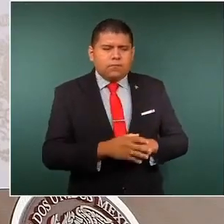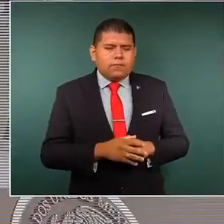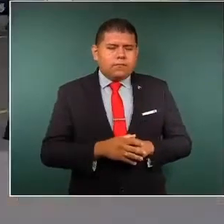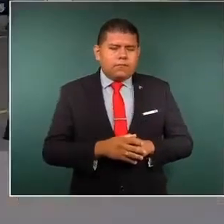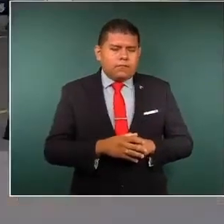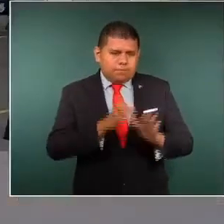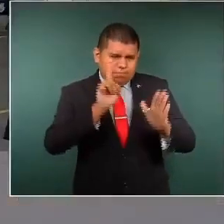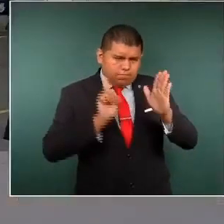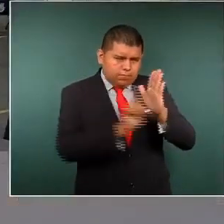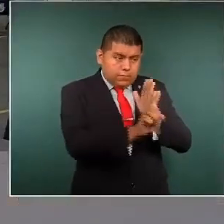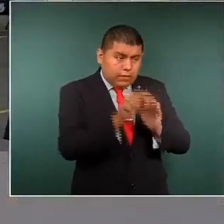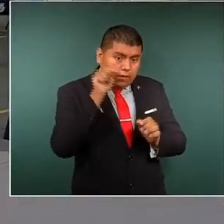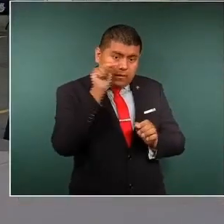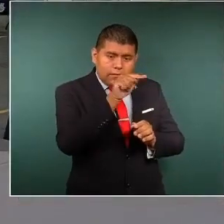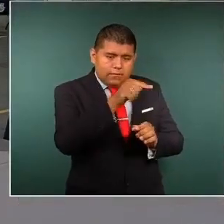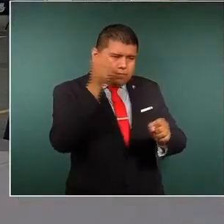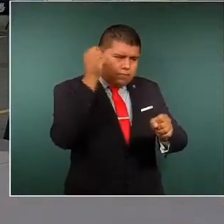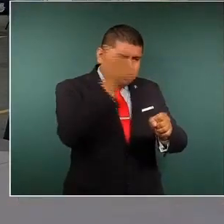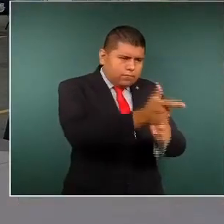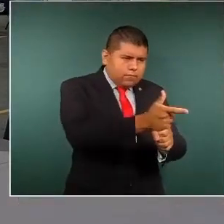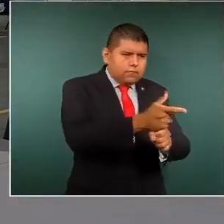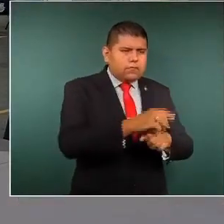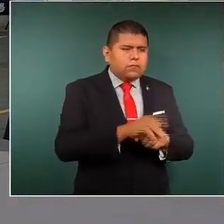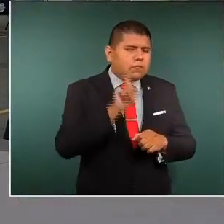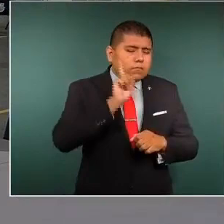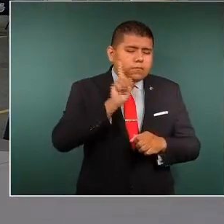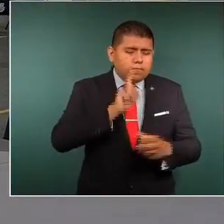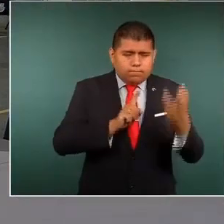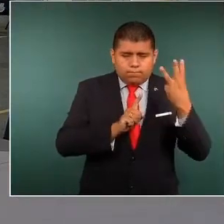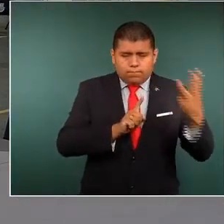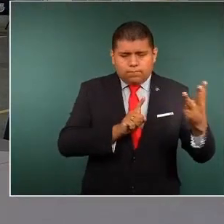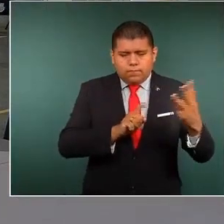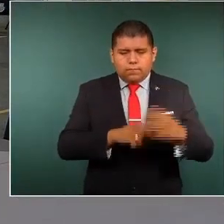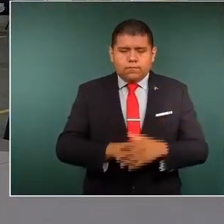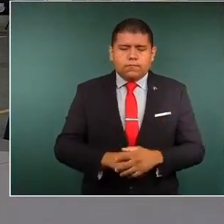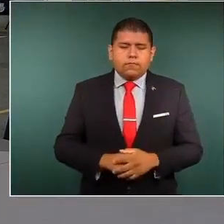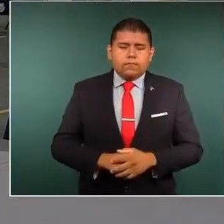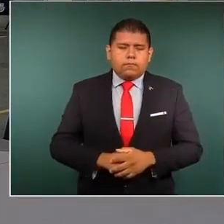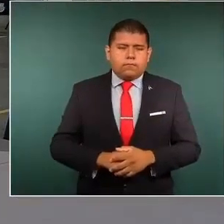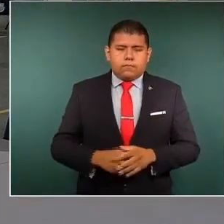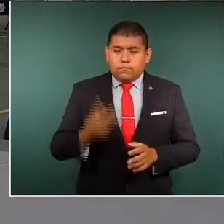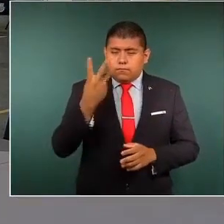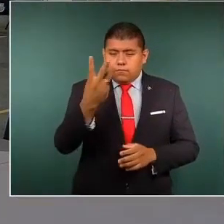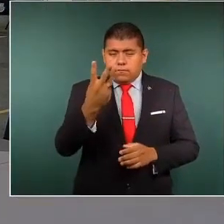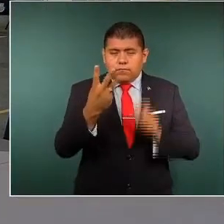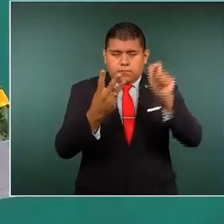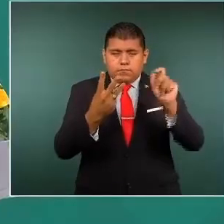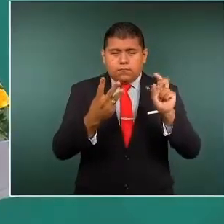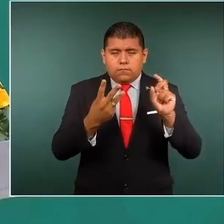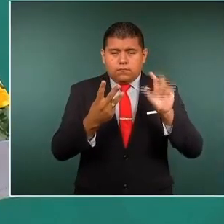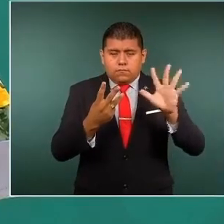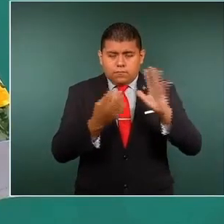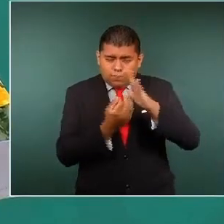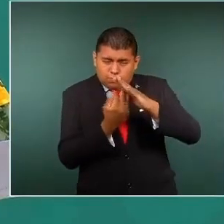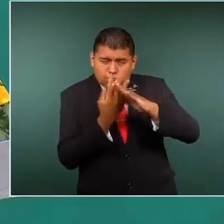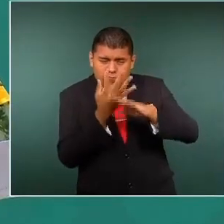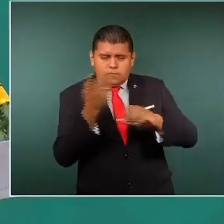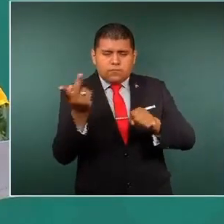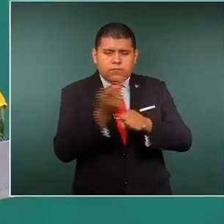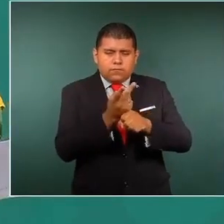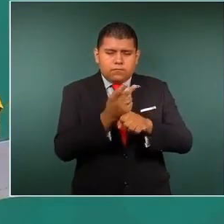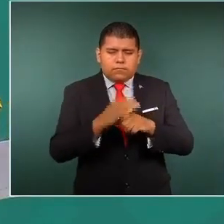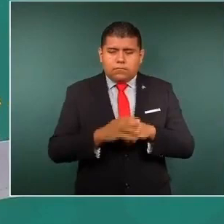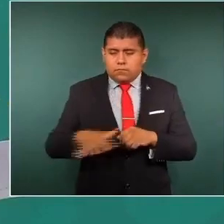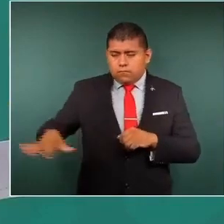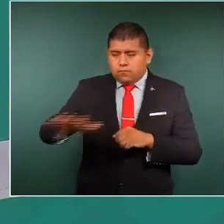que ahí se localizan a tres mujeres. A las 3:35 se inicia el de